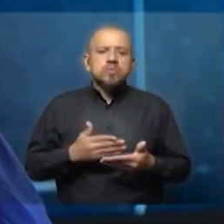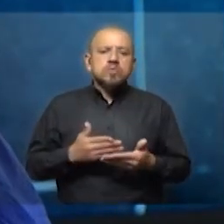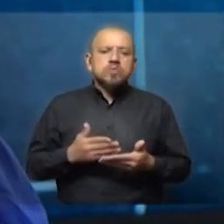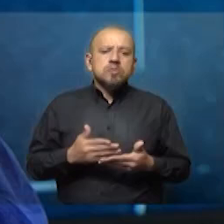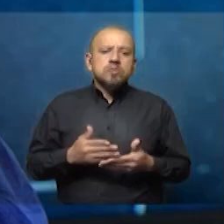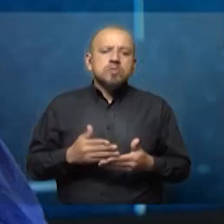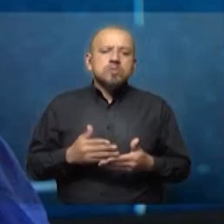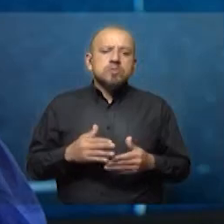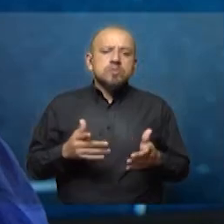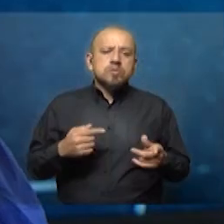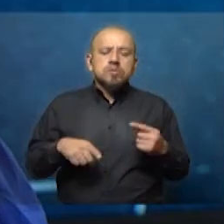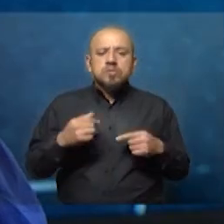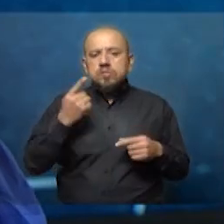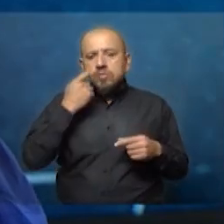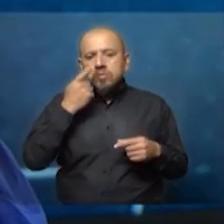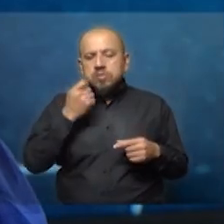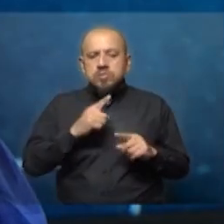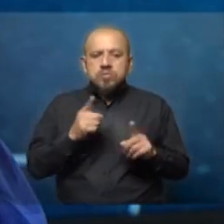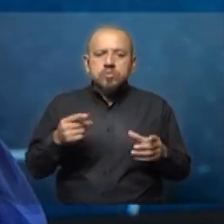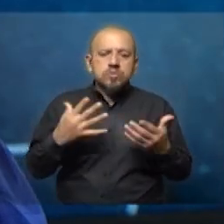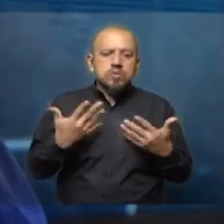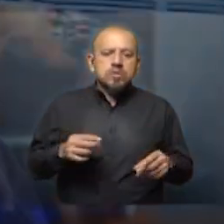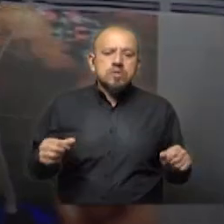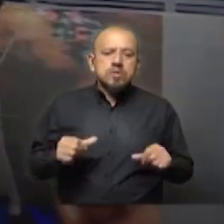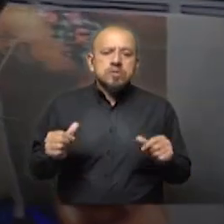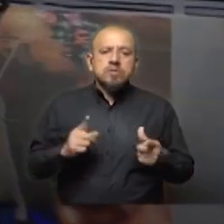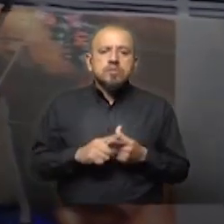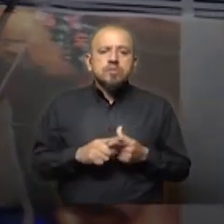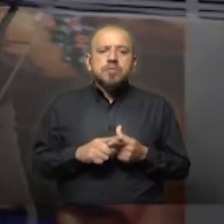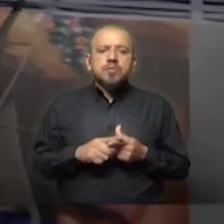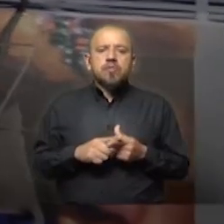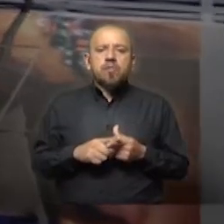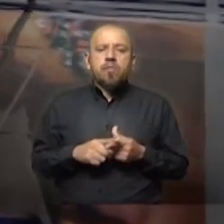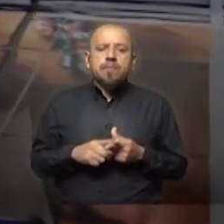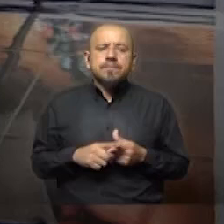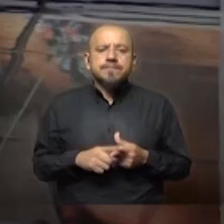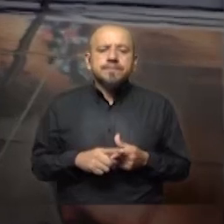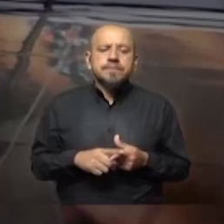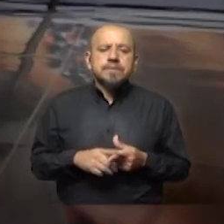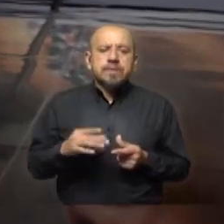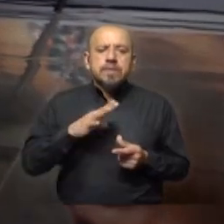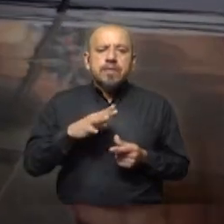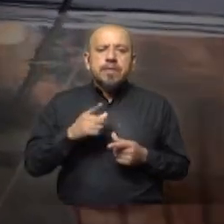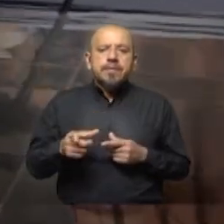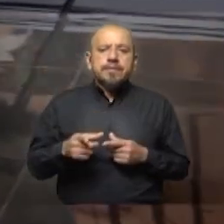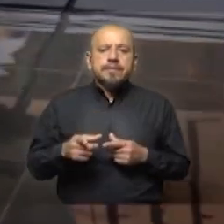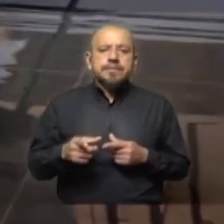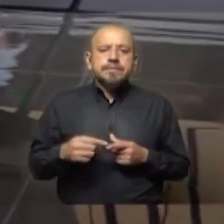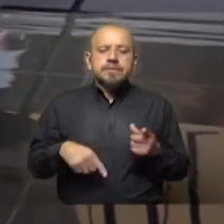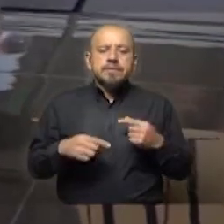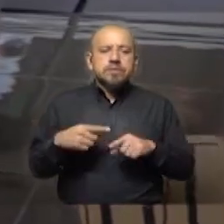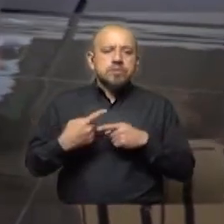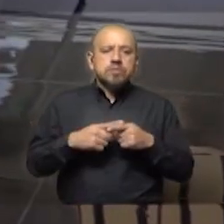de varones que no quieren hacerlo Quizás sí o cómo lo ves Bueno ahí hay como un montón de discusiones sobre